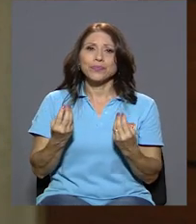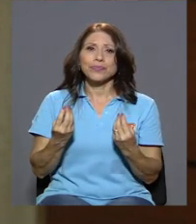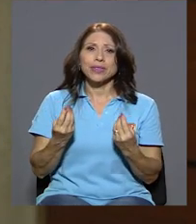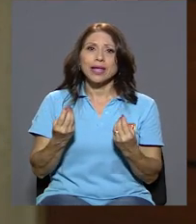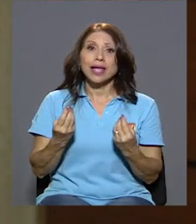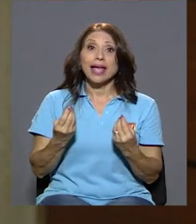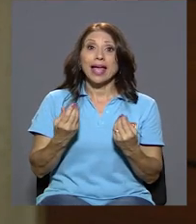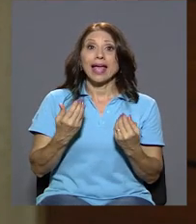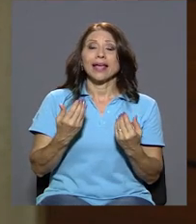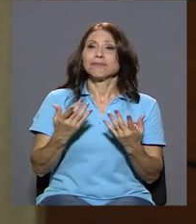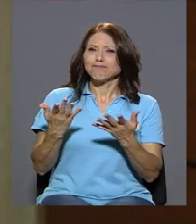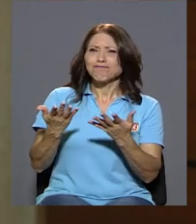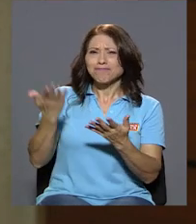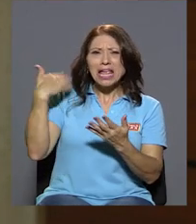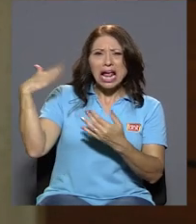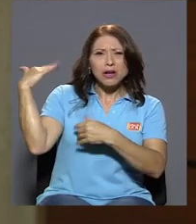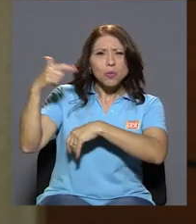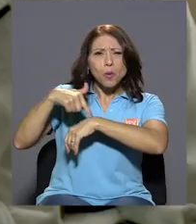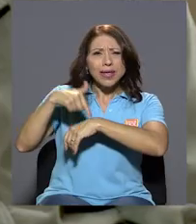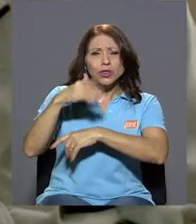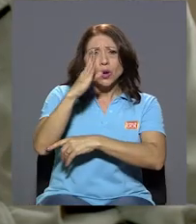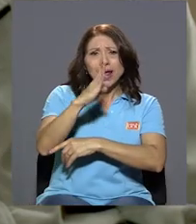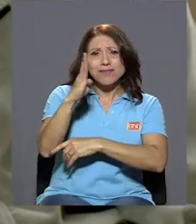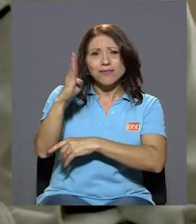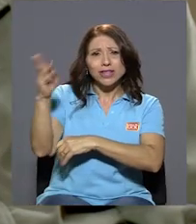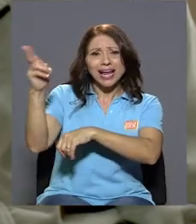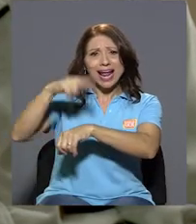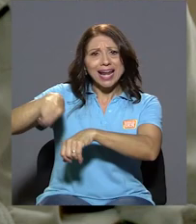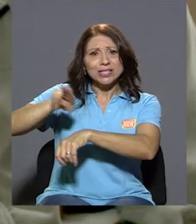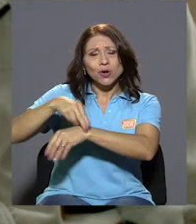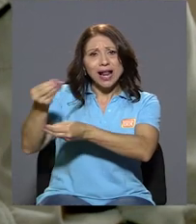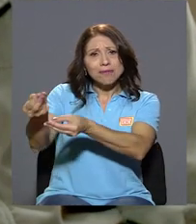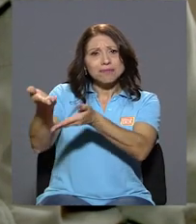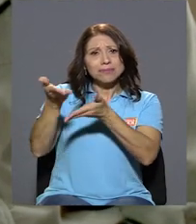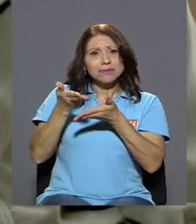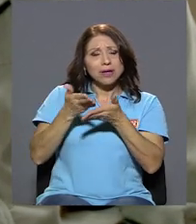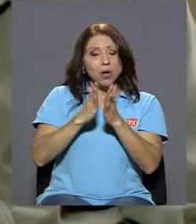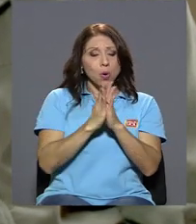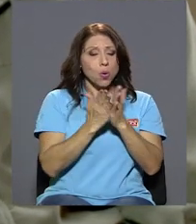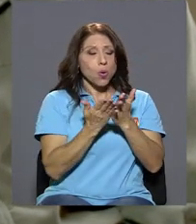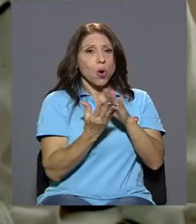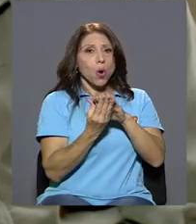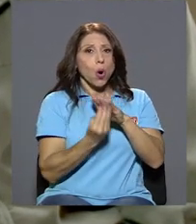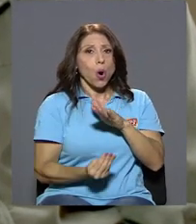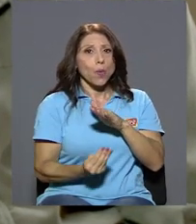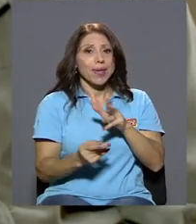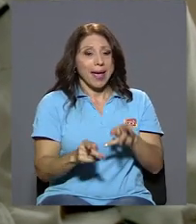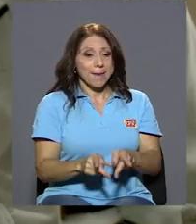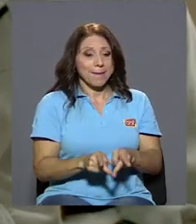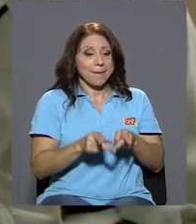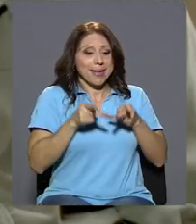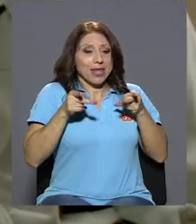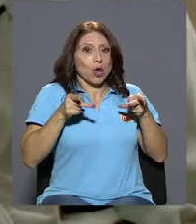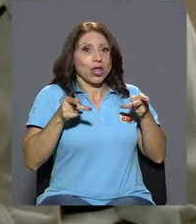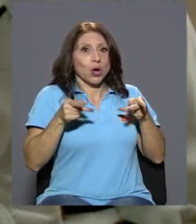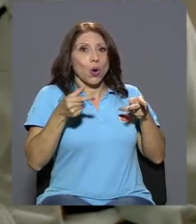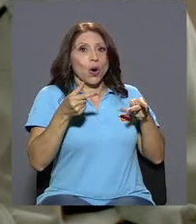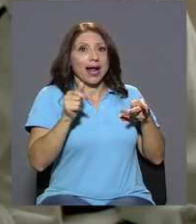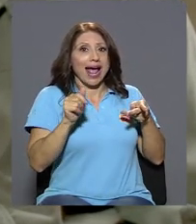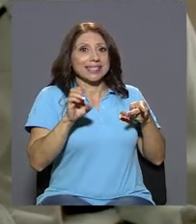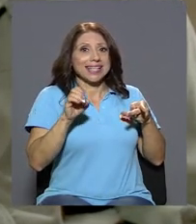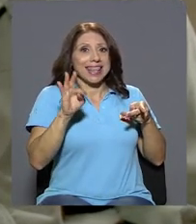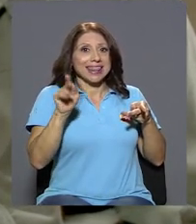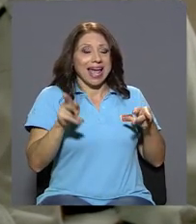porque la biblioteca nacional en algún momento me hizo llegar una copia de la gaceta donde se